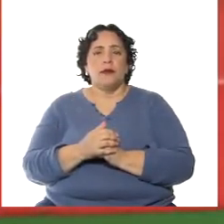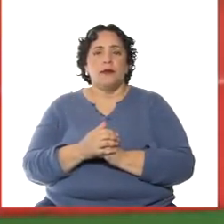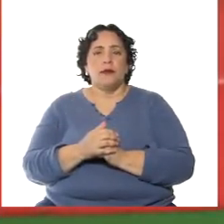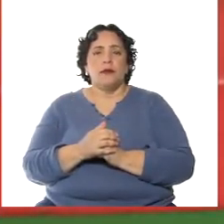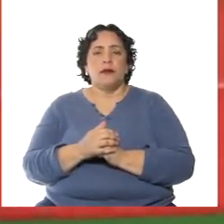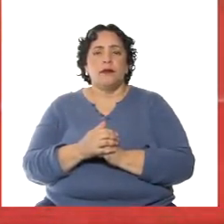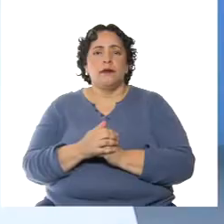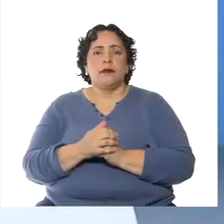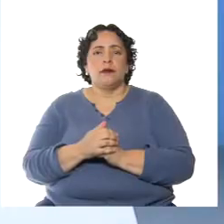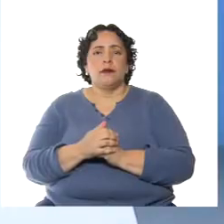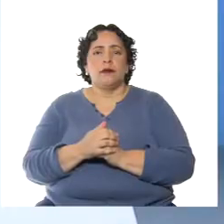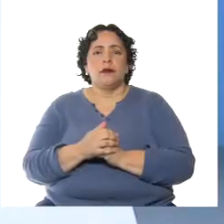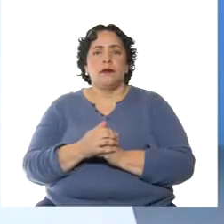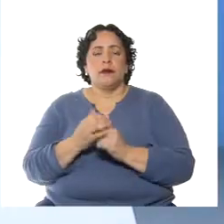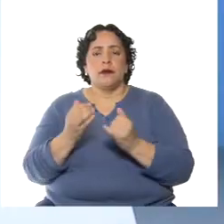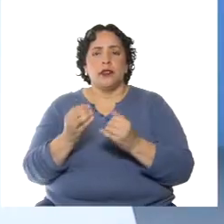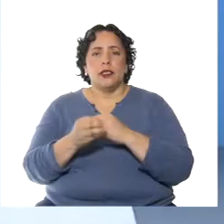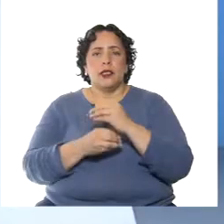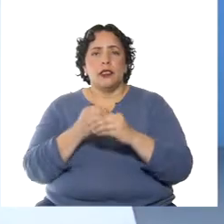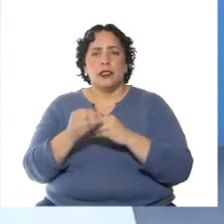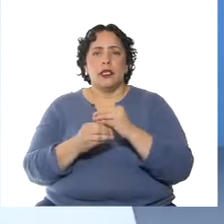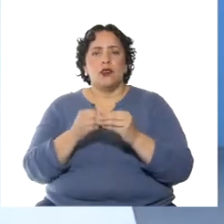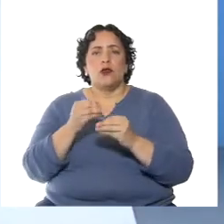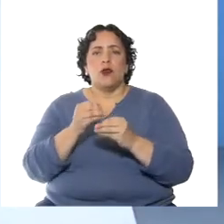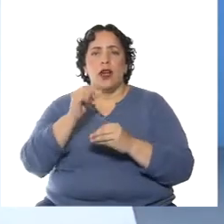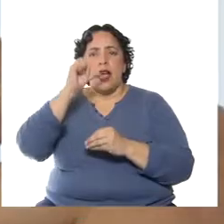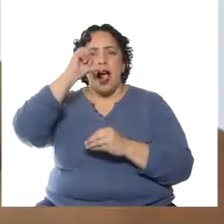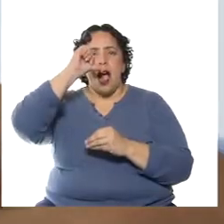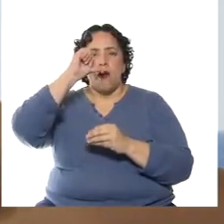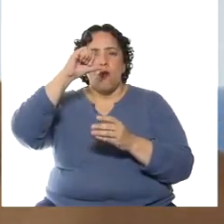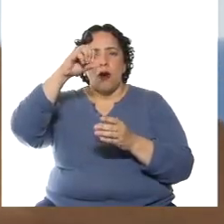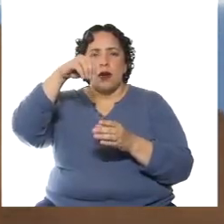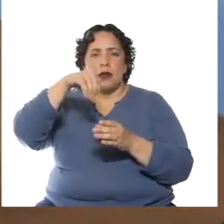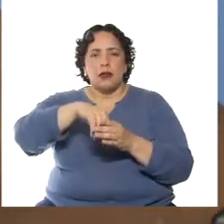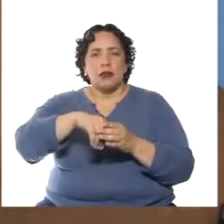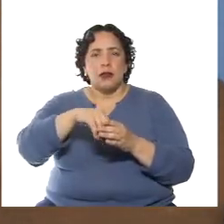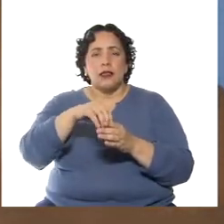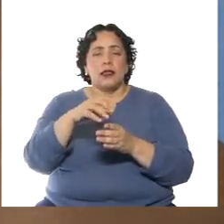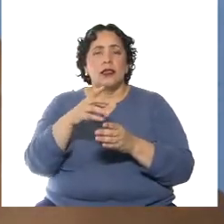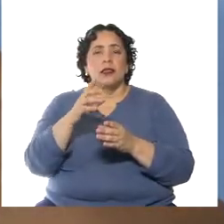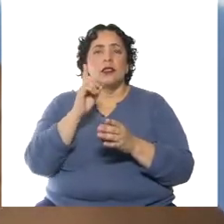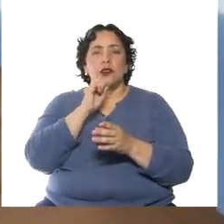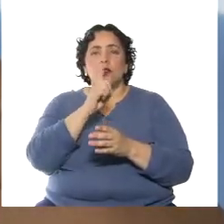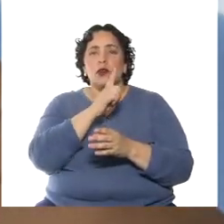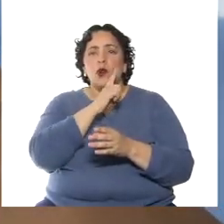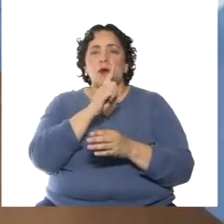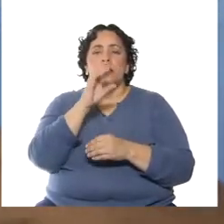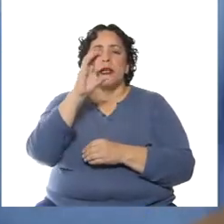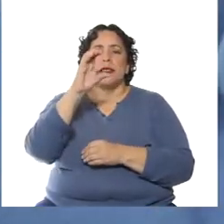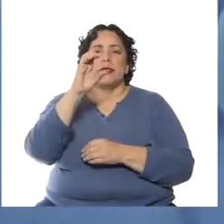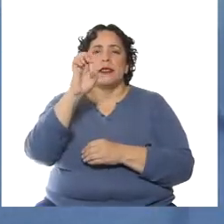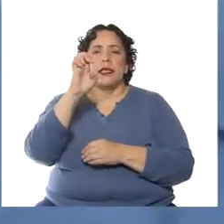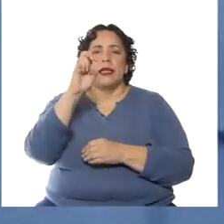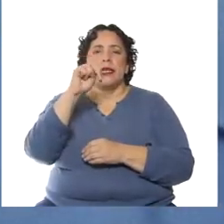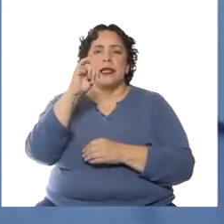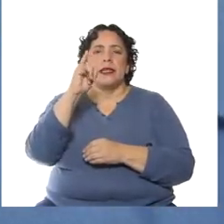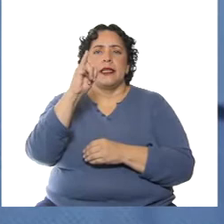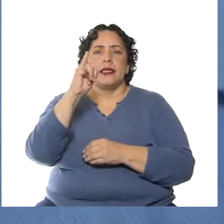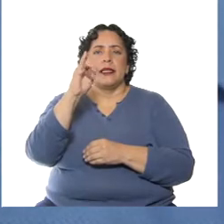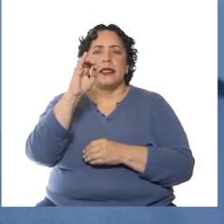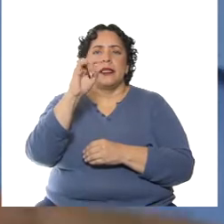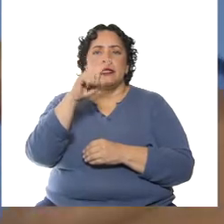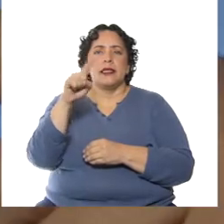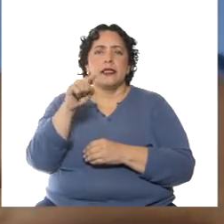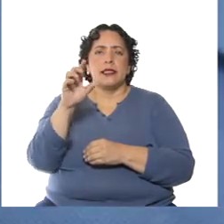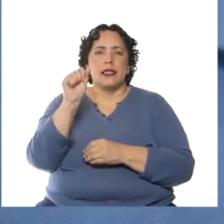que tenemos acá, que se formó aquí en el agua, ¿ok? Esto se llama ceniza. Este es este